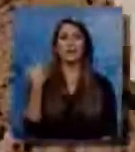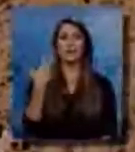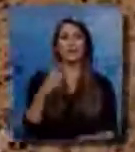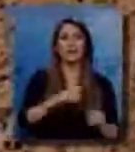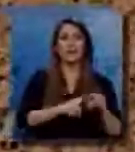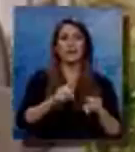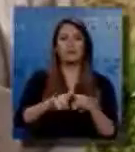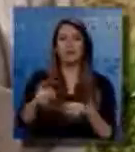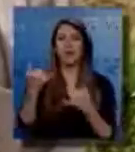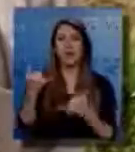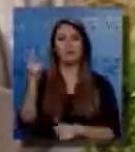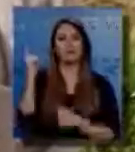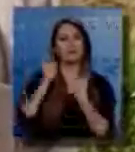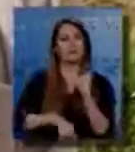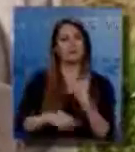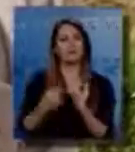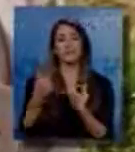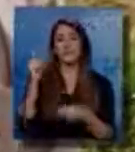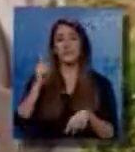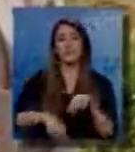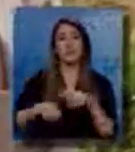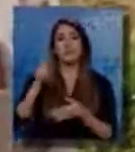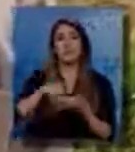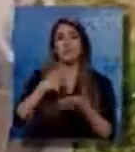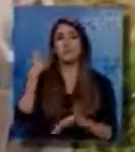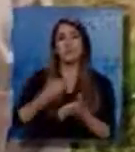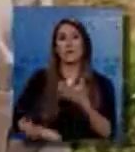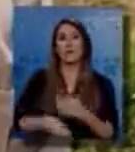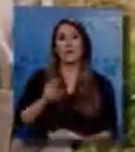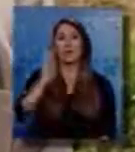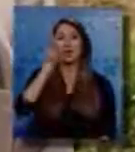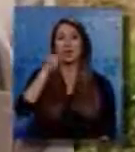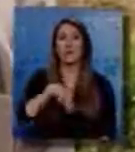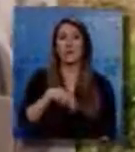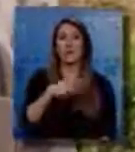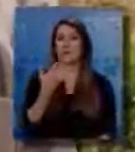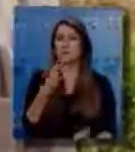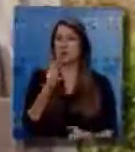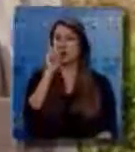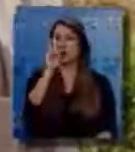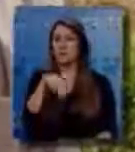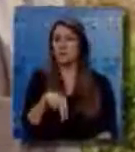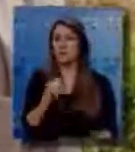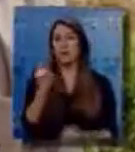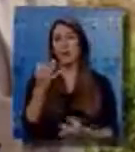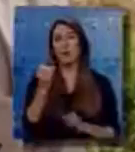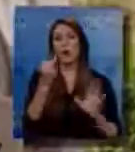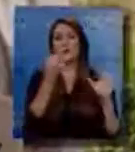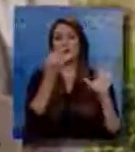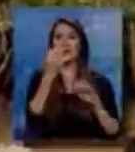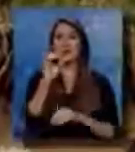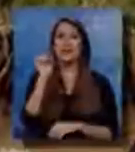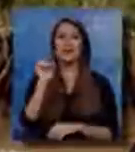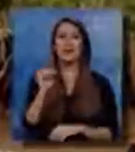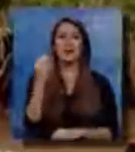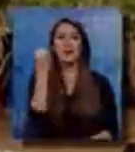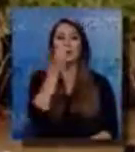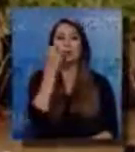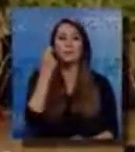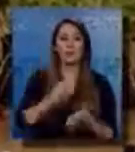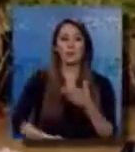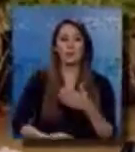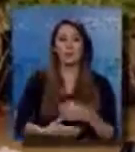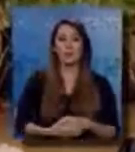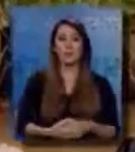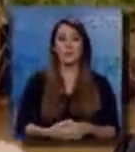manera flagrante. ¿Qué conllevaría básicamente a poner una sanción de unos 2.000 salarios mínimos, que equivale a $70.800. La Agencia de